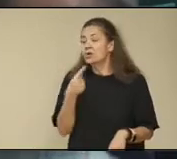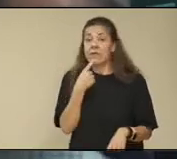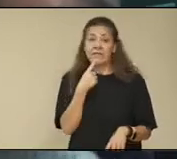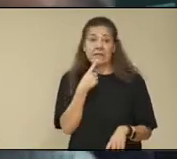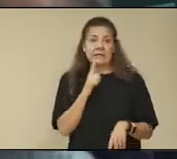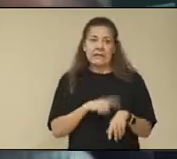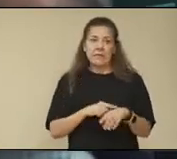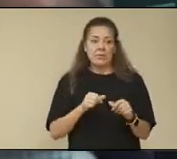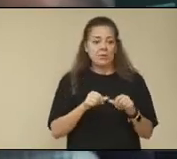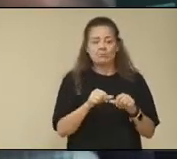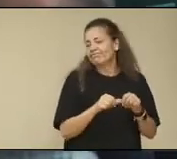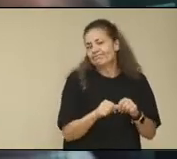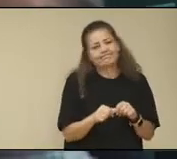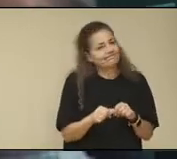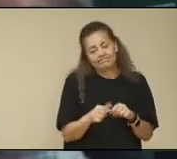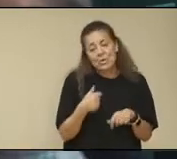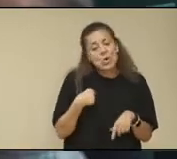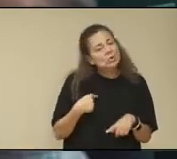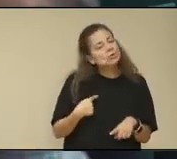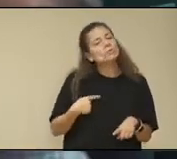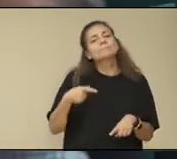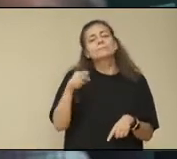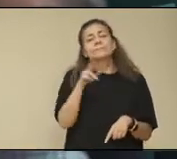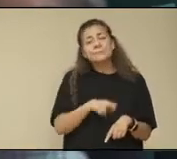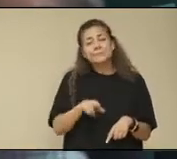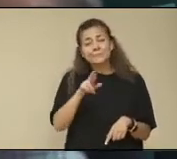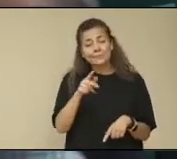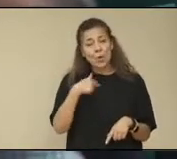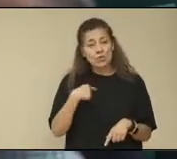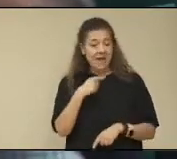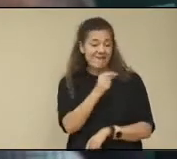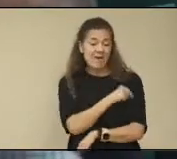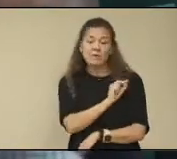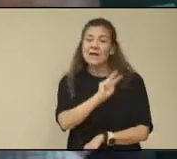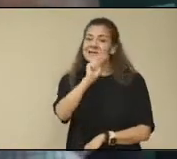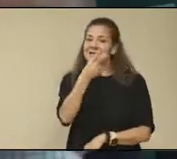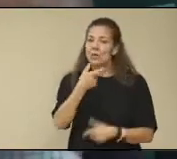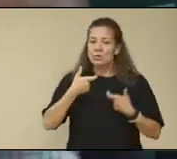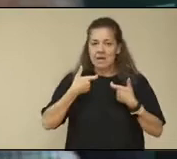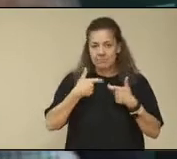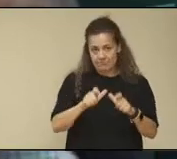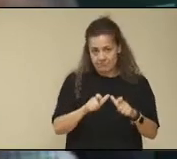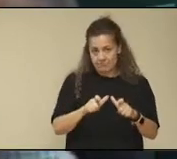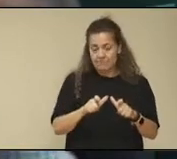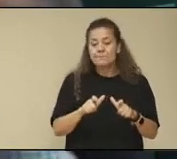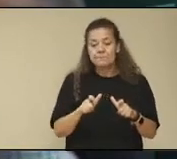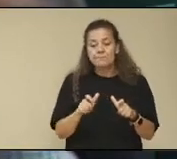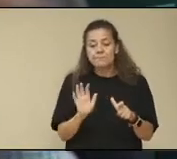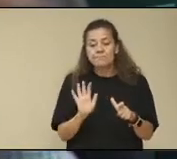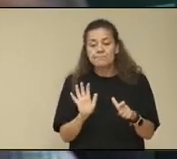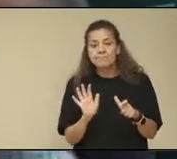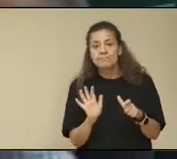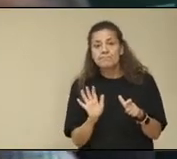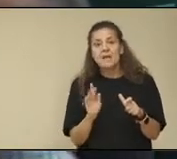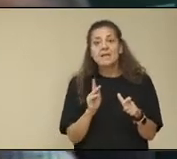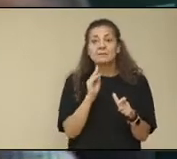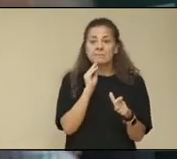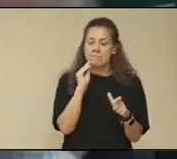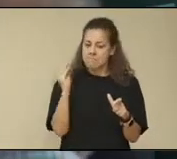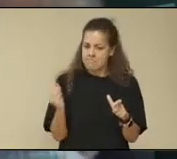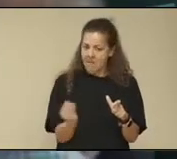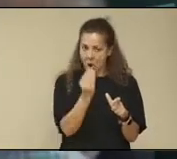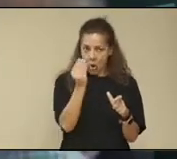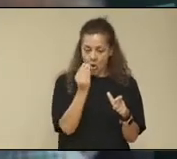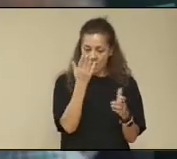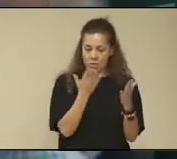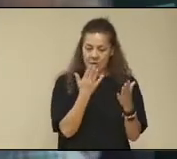tiempos. Yo he insistido en que la nuestra es una vacuna de segunda generación que tendrá mejoras con respecto